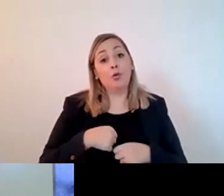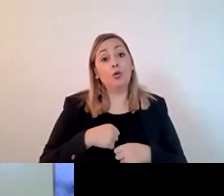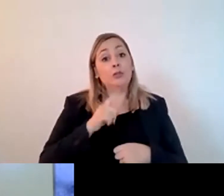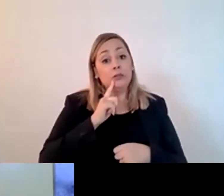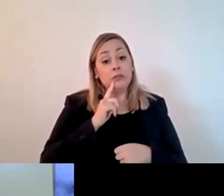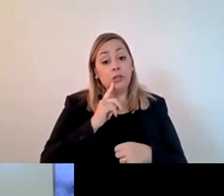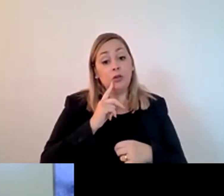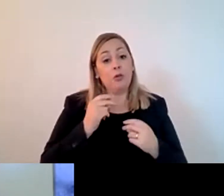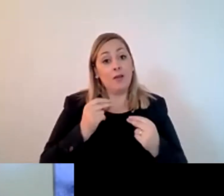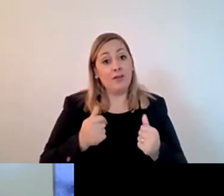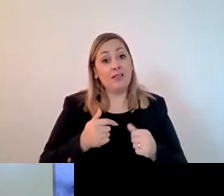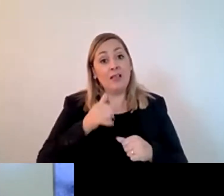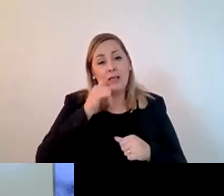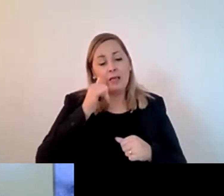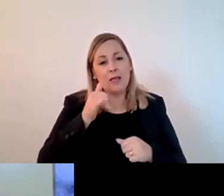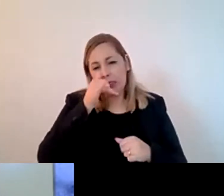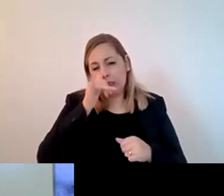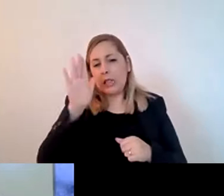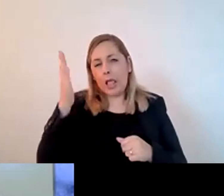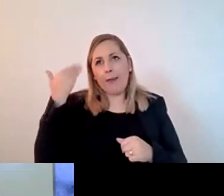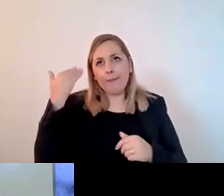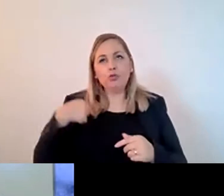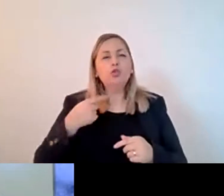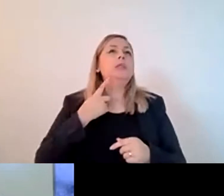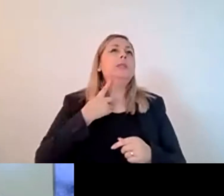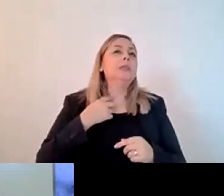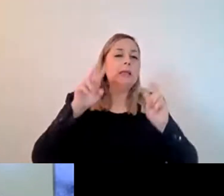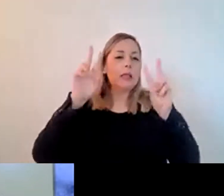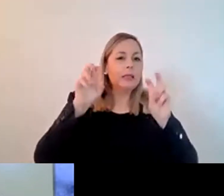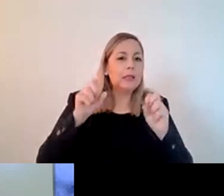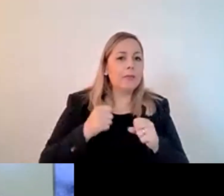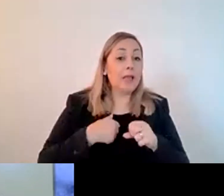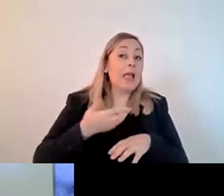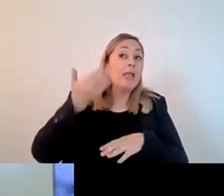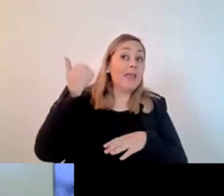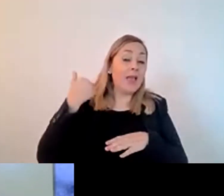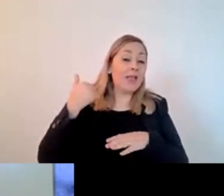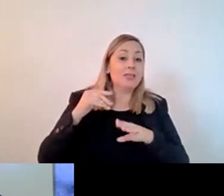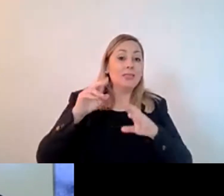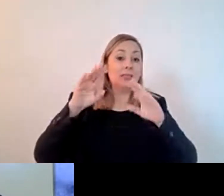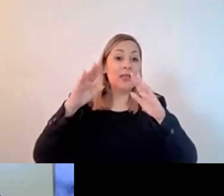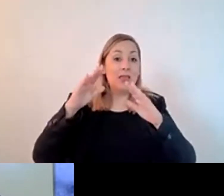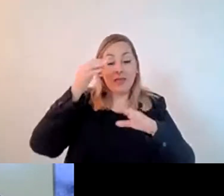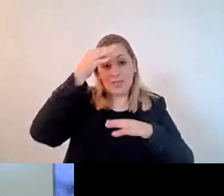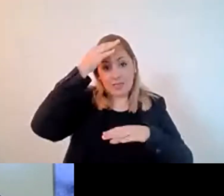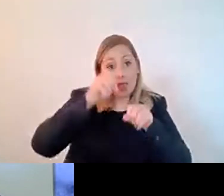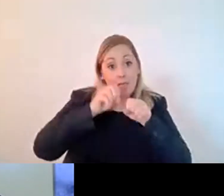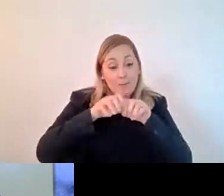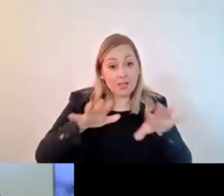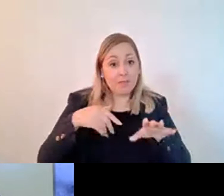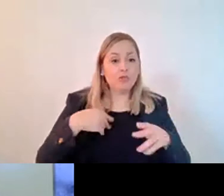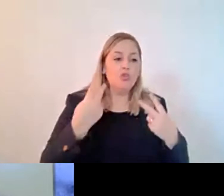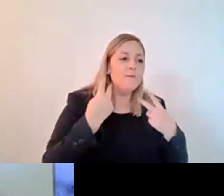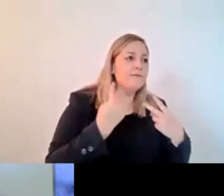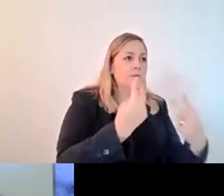que hace mucho tiempo me ha interesado el tema y tal vez por eso, y como antes de la pandemia he viajado con frecuencia, como les